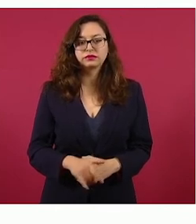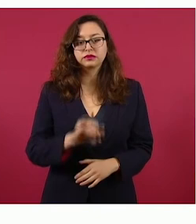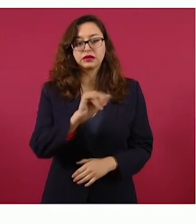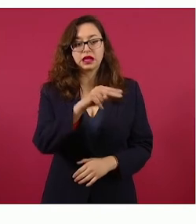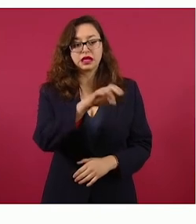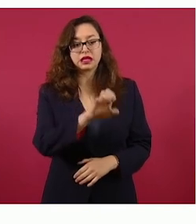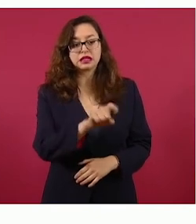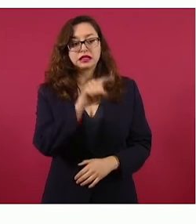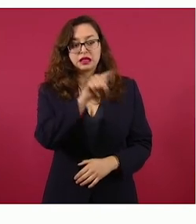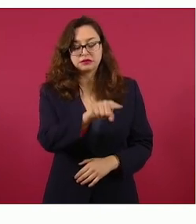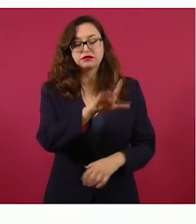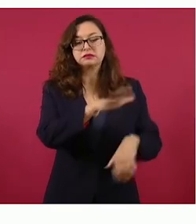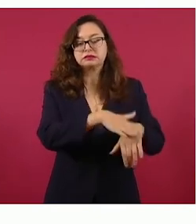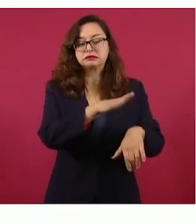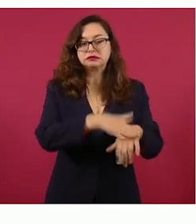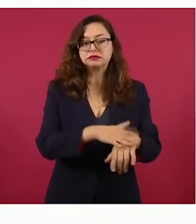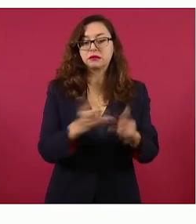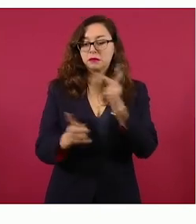con la prepa terminada